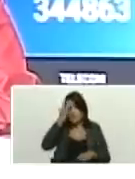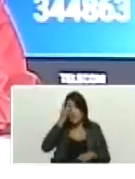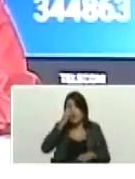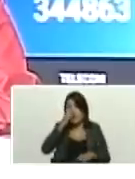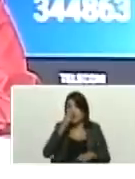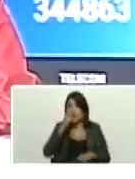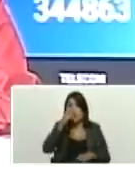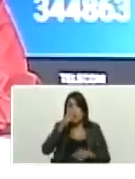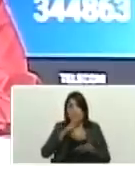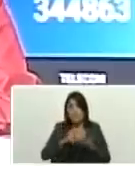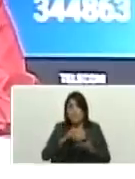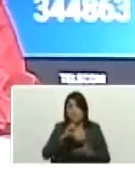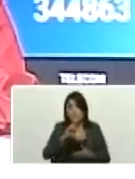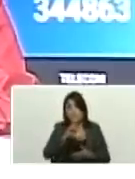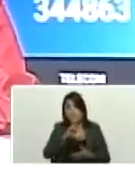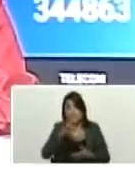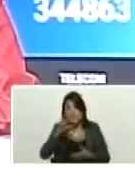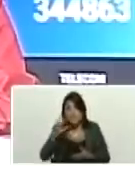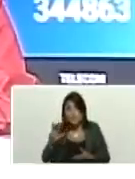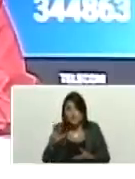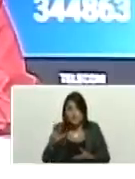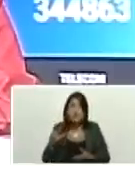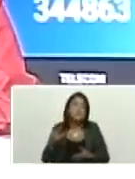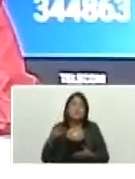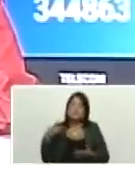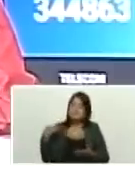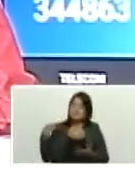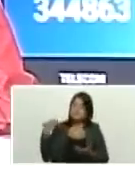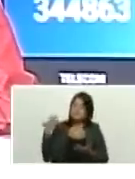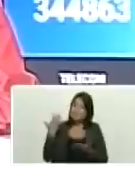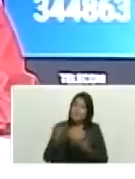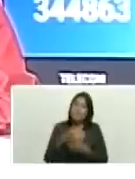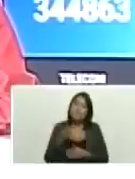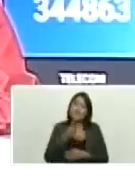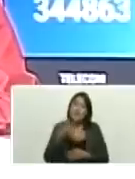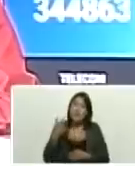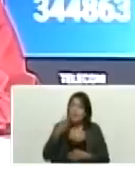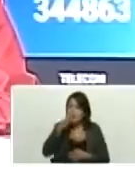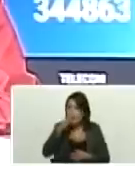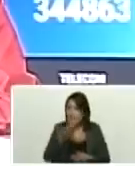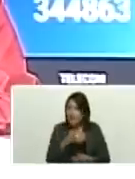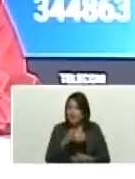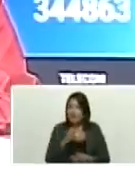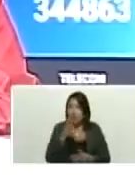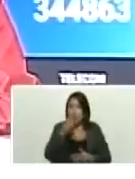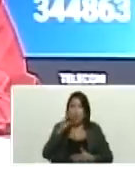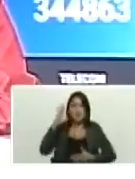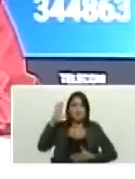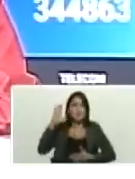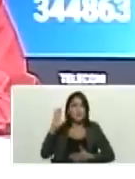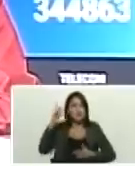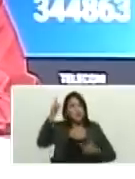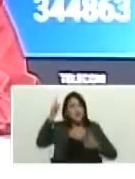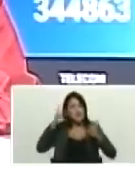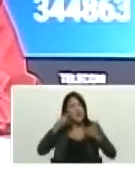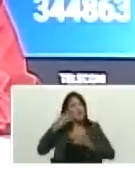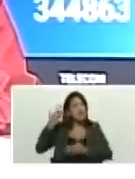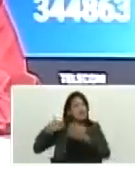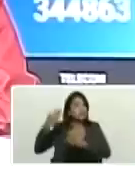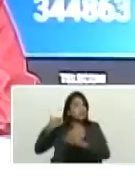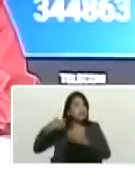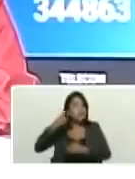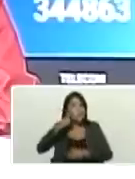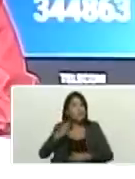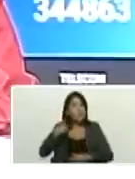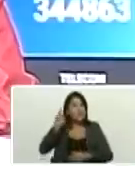del año 2023, a 24 años de la juramentación histórica de nuestro comandante supremo Hugo Chávez y